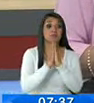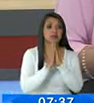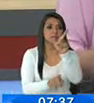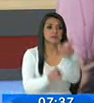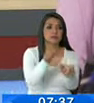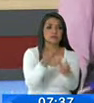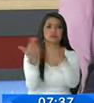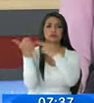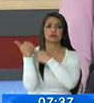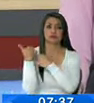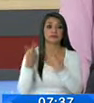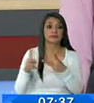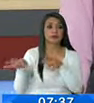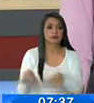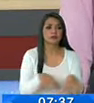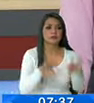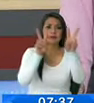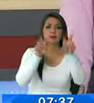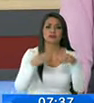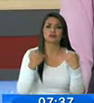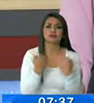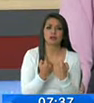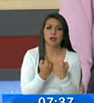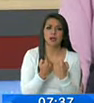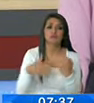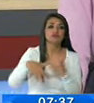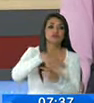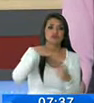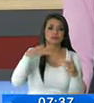y coordinadores de los sectores sociales, hábitat